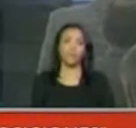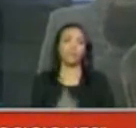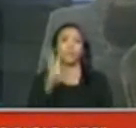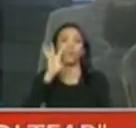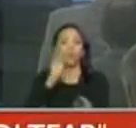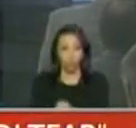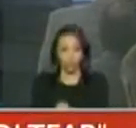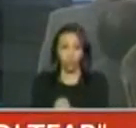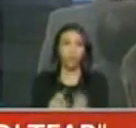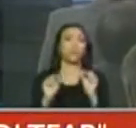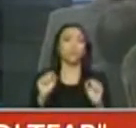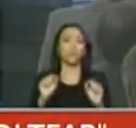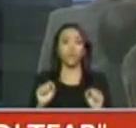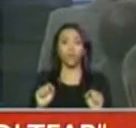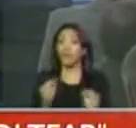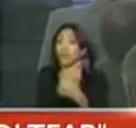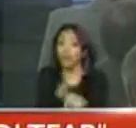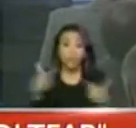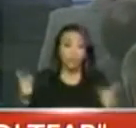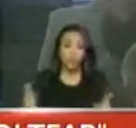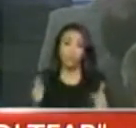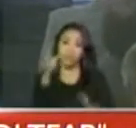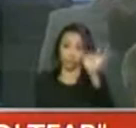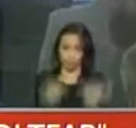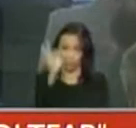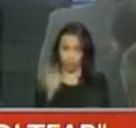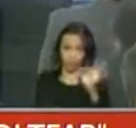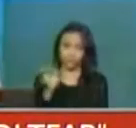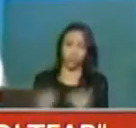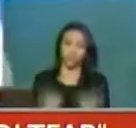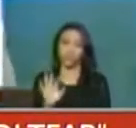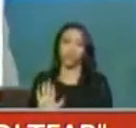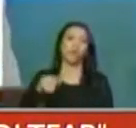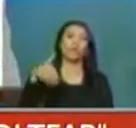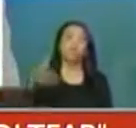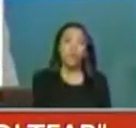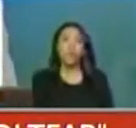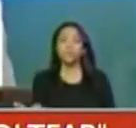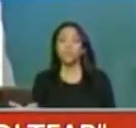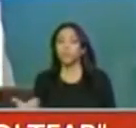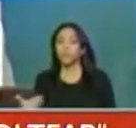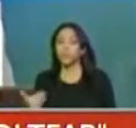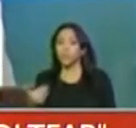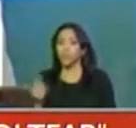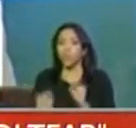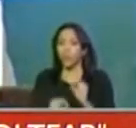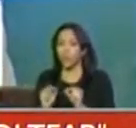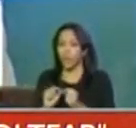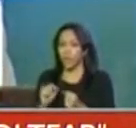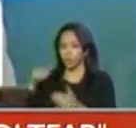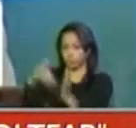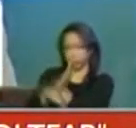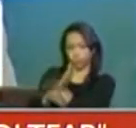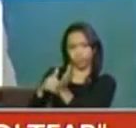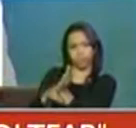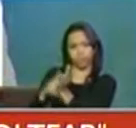Al final, no hay justicia. Al final, no hay justicia. Delações são tornadas públicas de